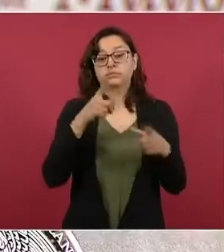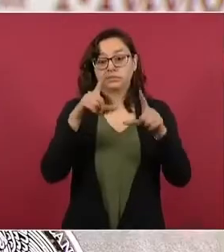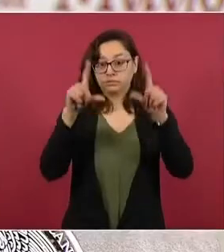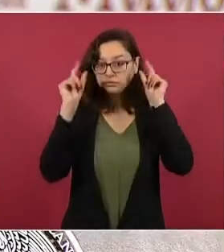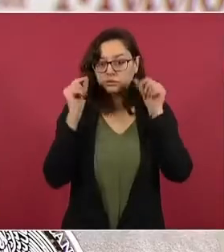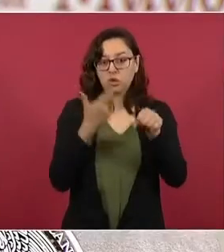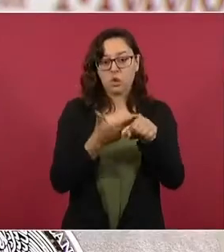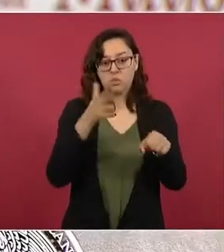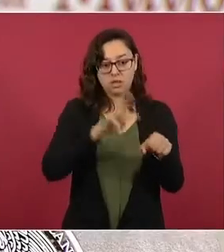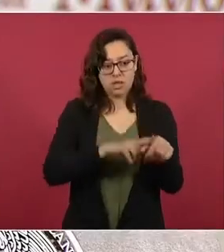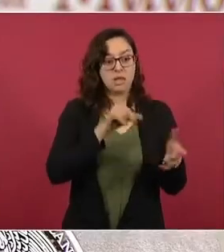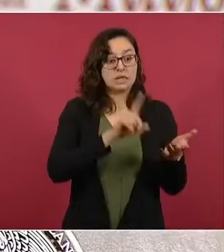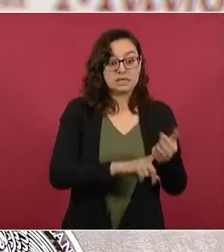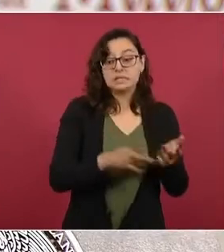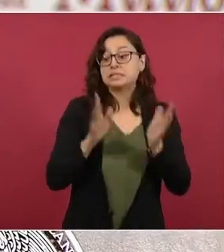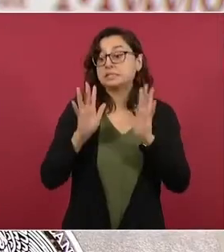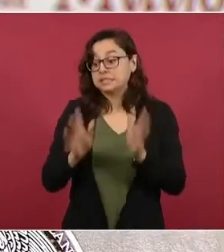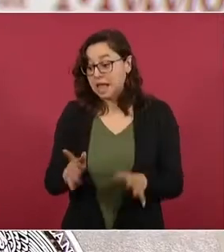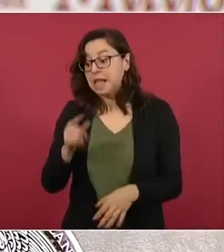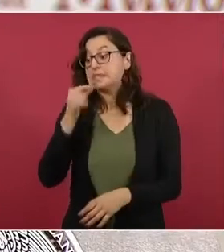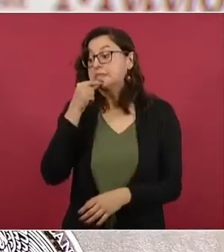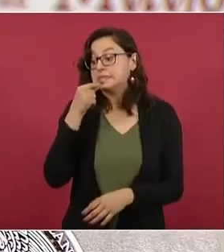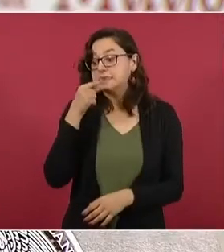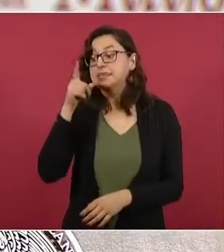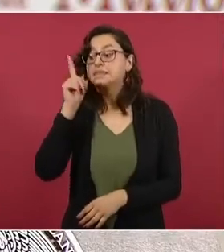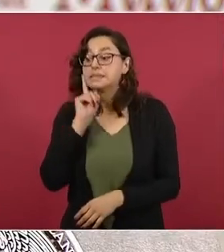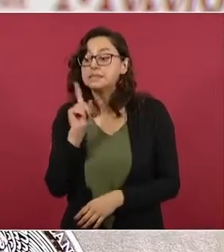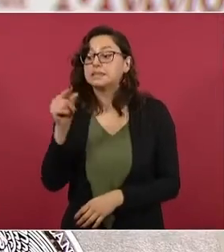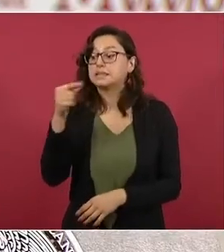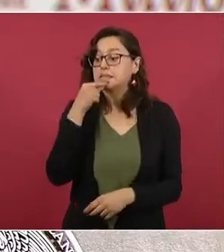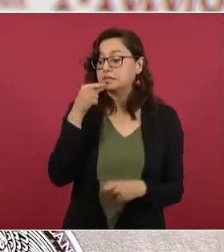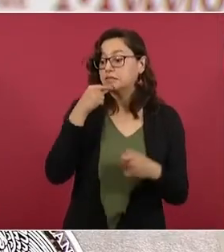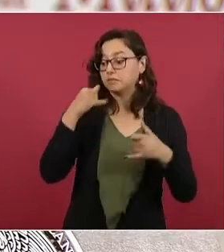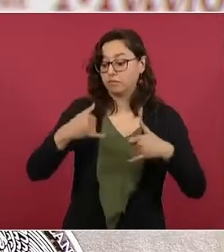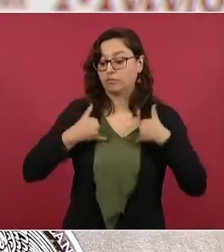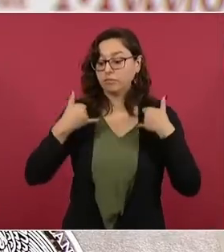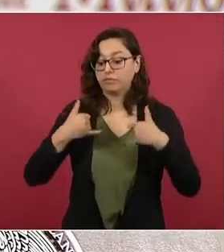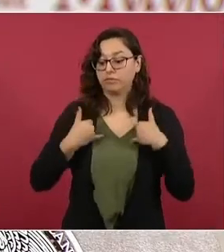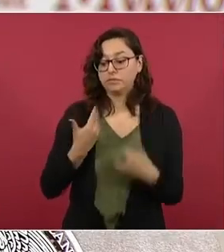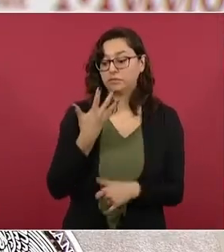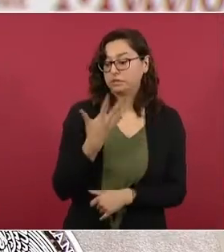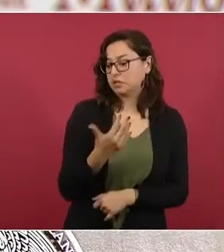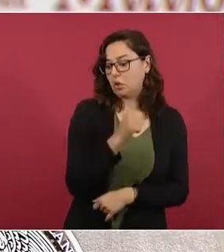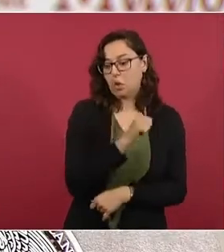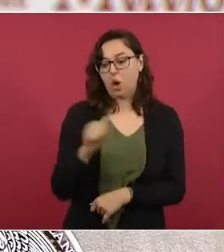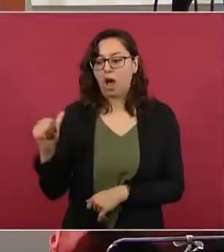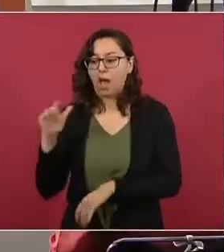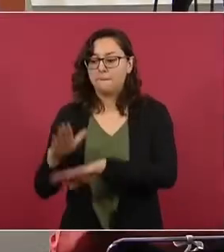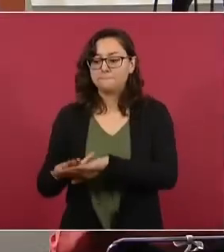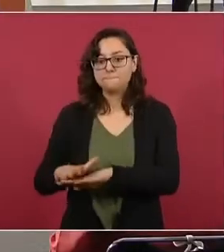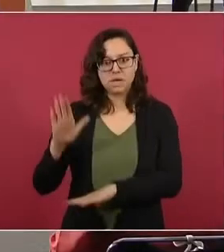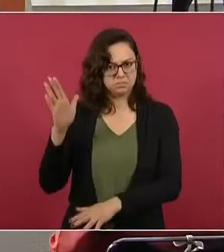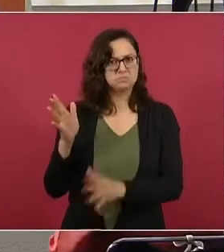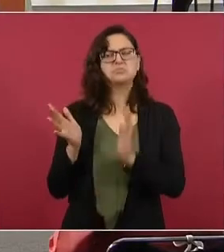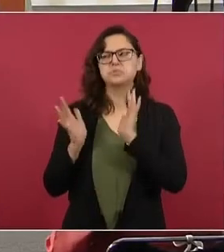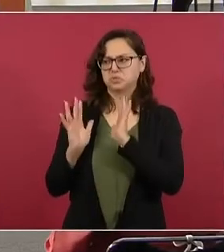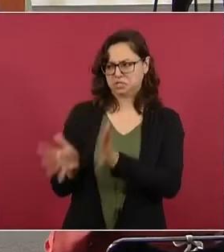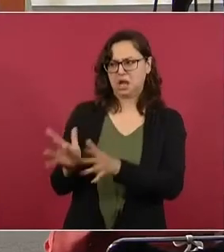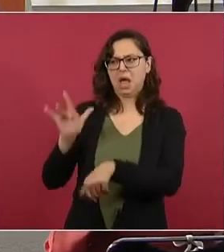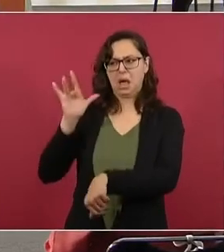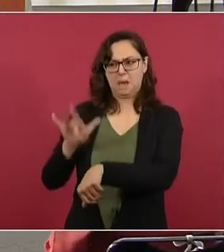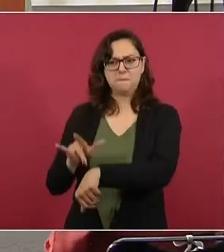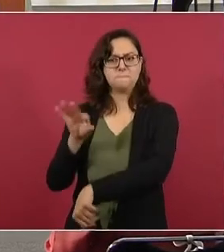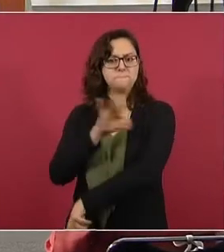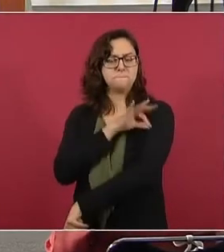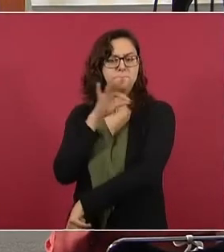niños, adolescentes con comorbilidades, que lo estamos vacunando desde hace ya 5 meses. Por cierto, se han